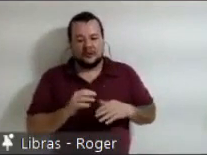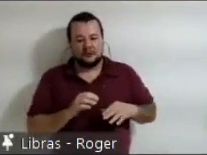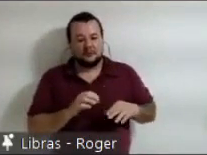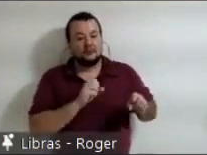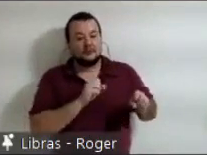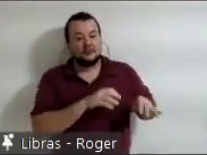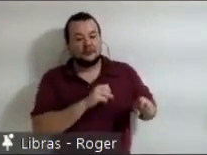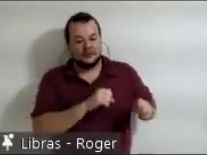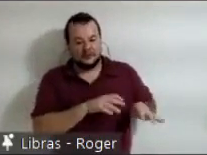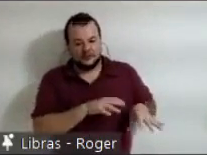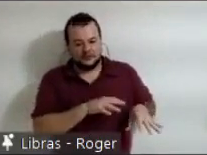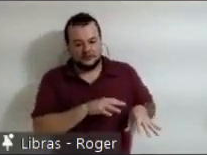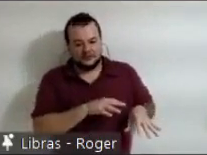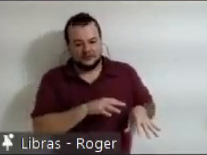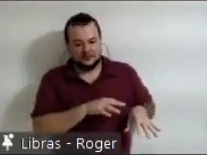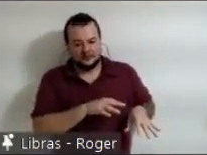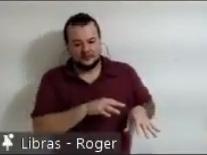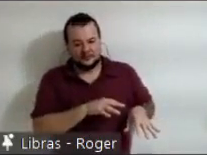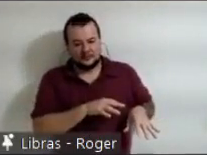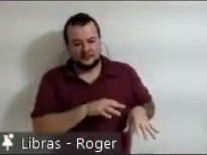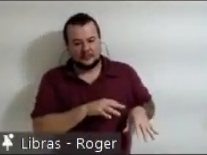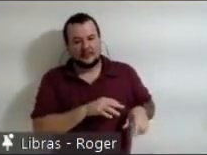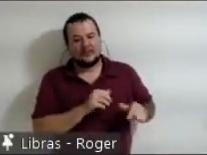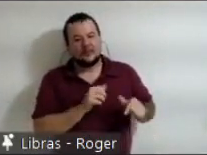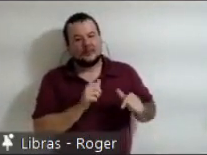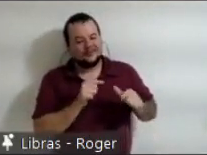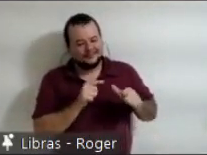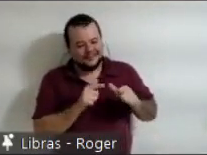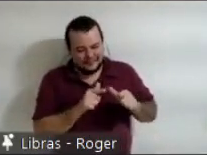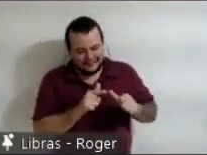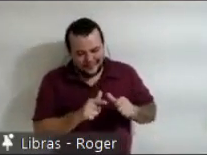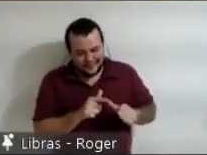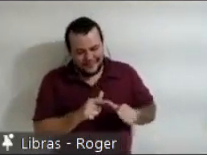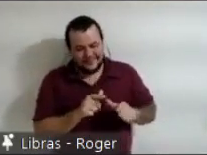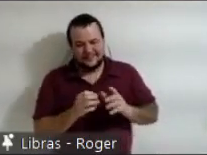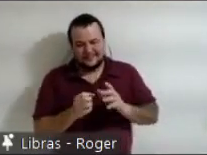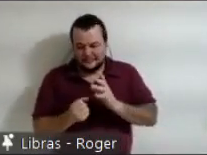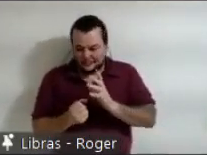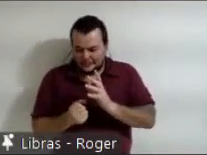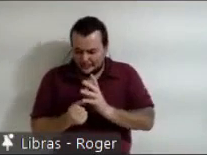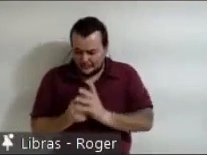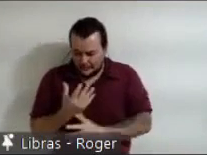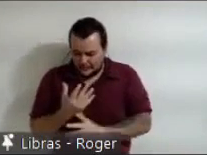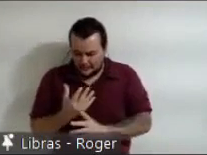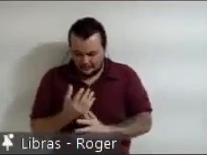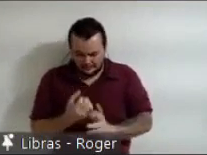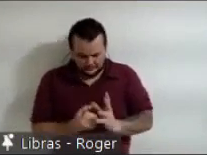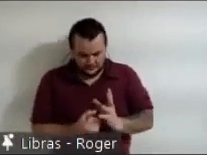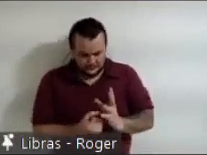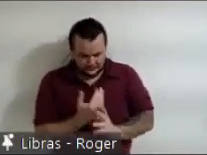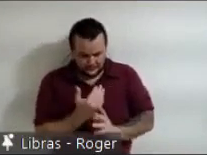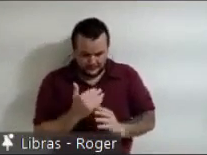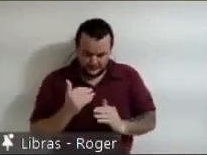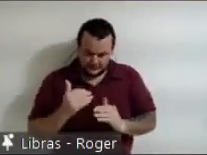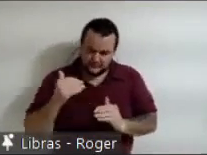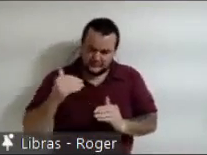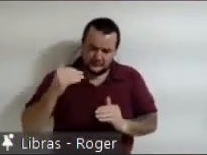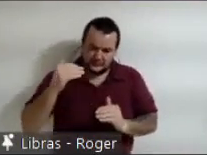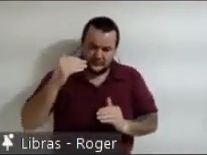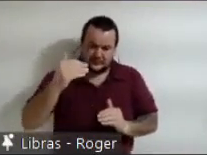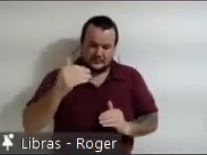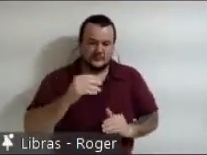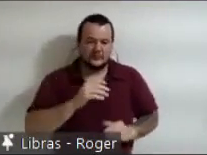a crear es un acto creativo amas es un acto de amor porque yo creo una